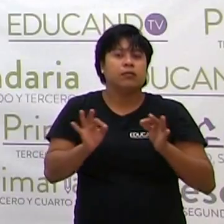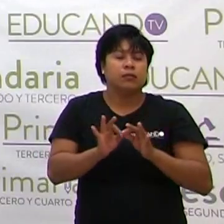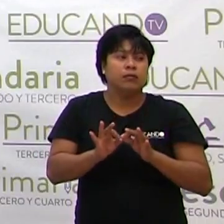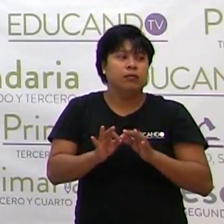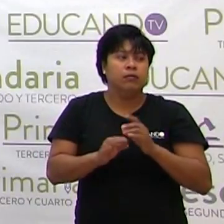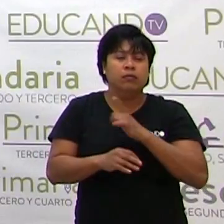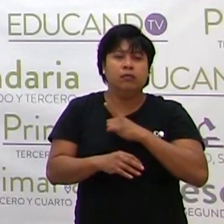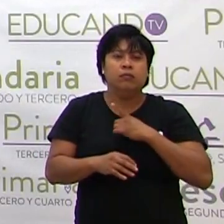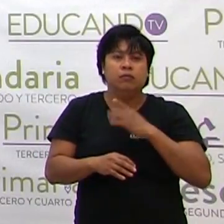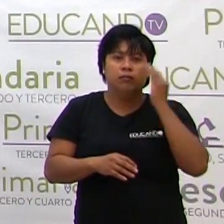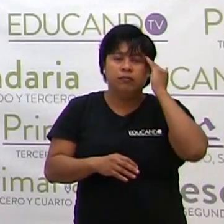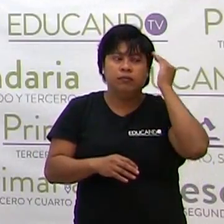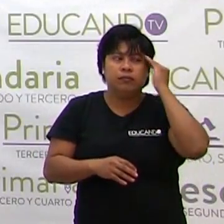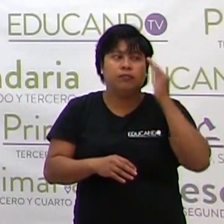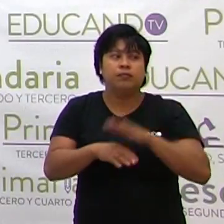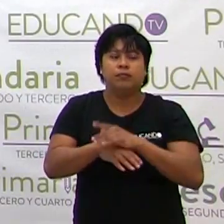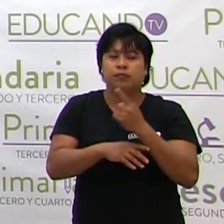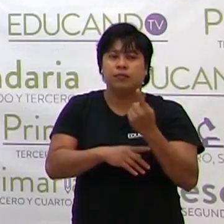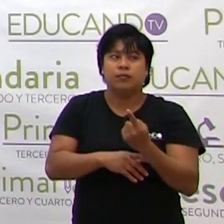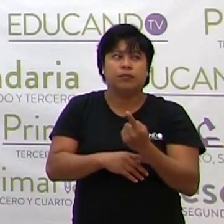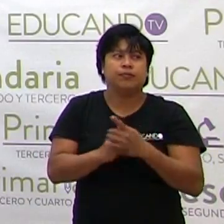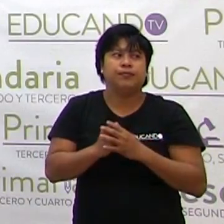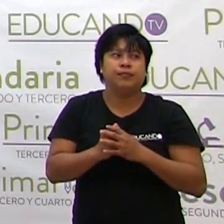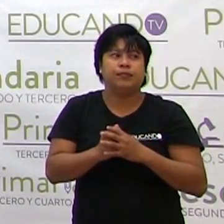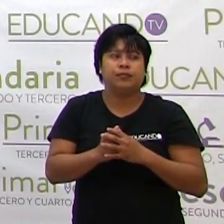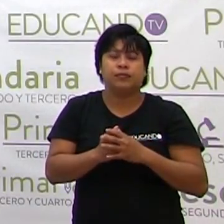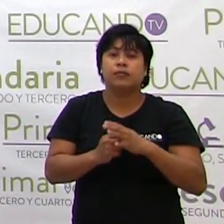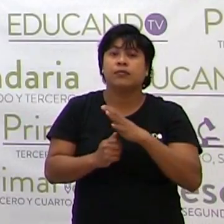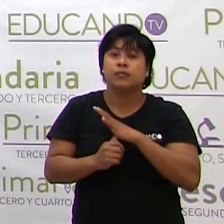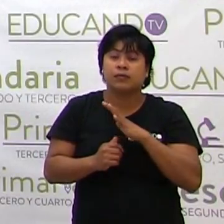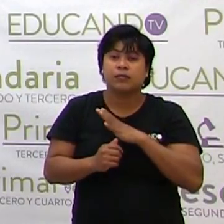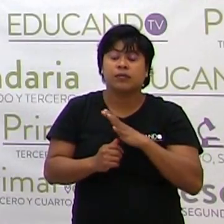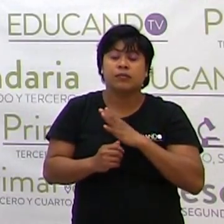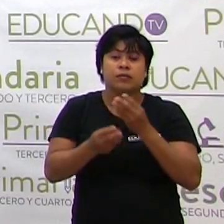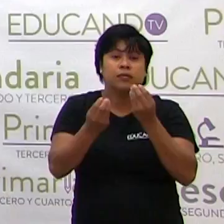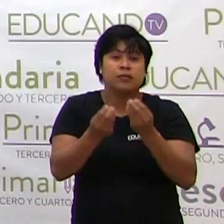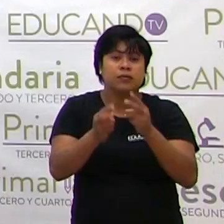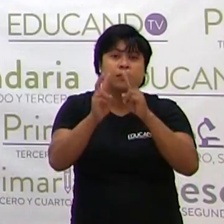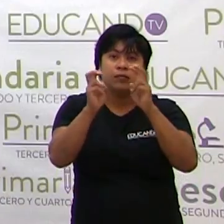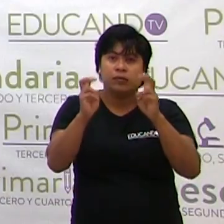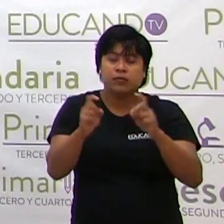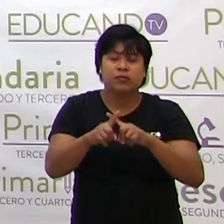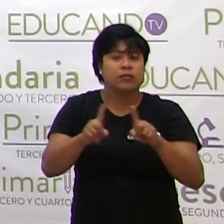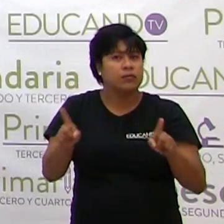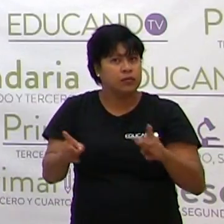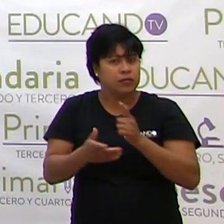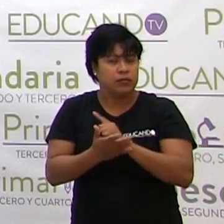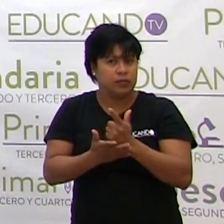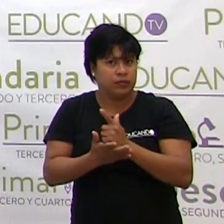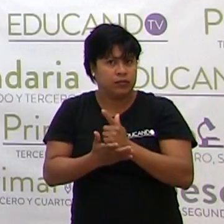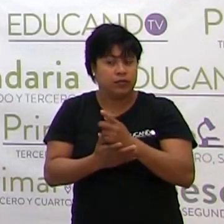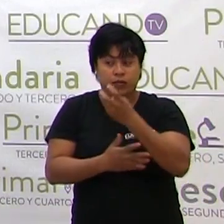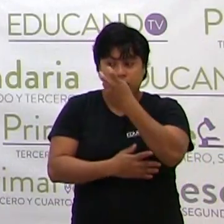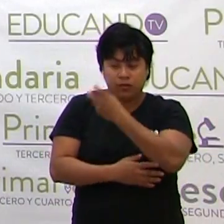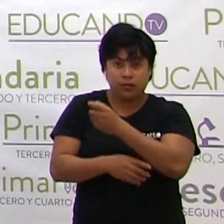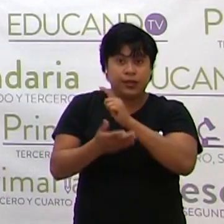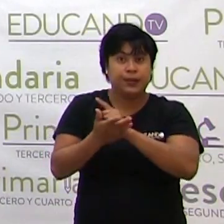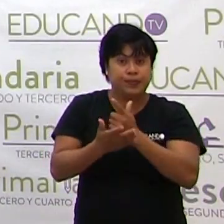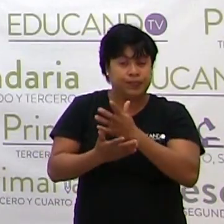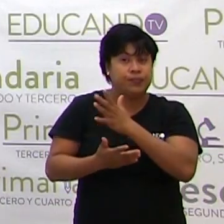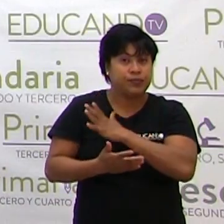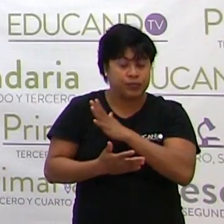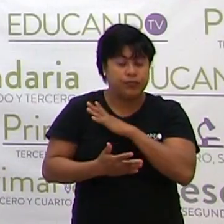interesante conocerla porque hay muchísimos tipos de libros y estos libros también